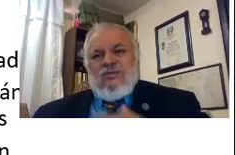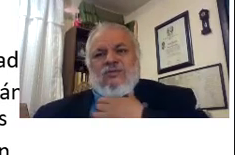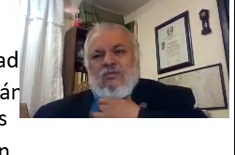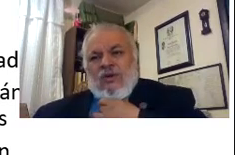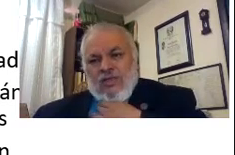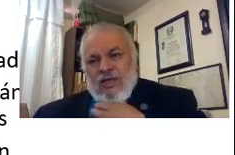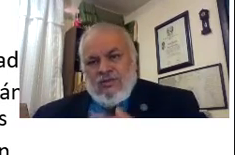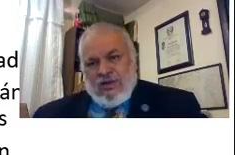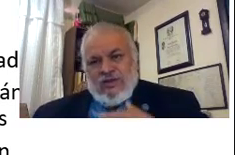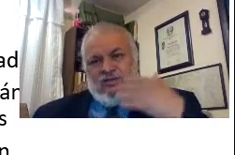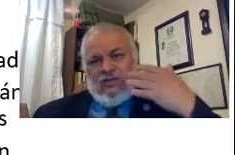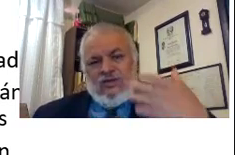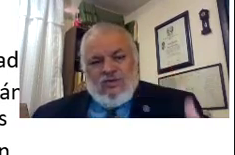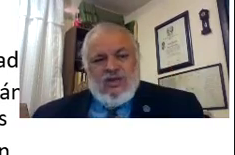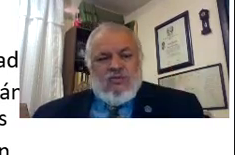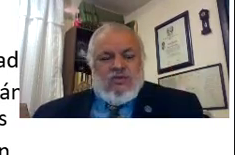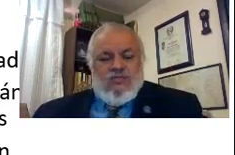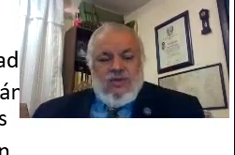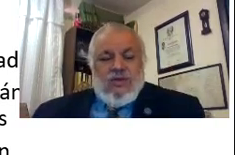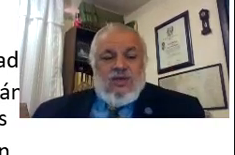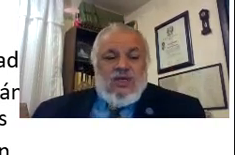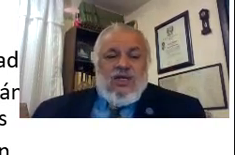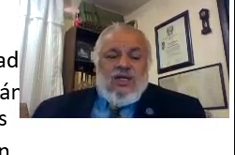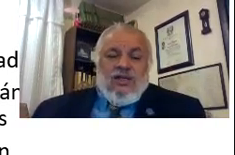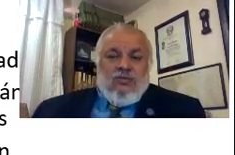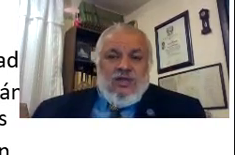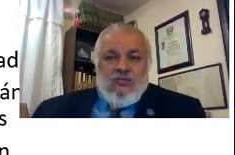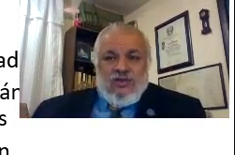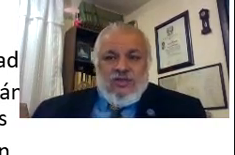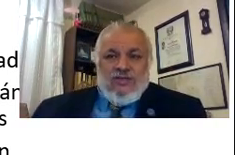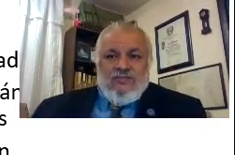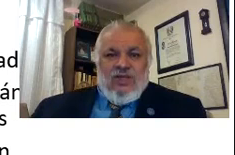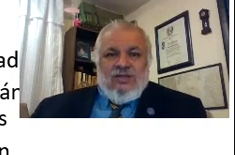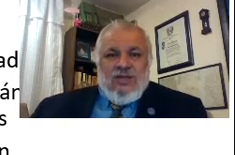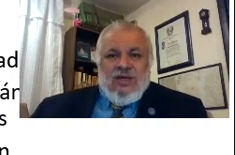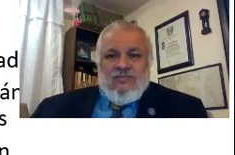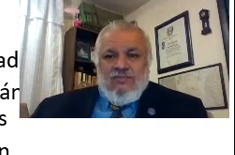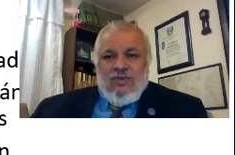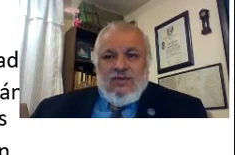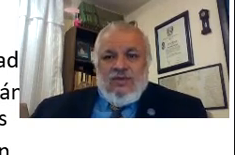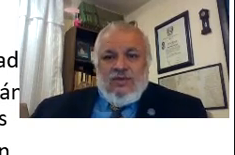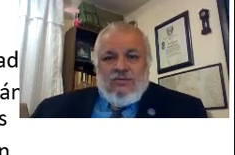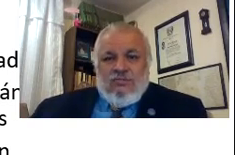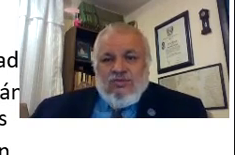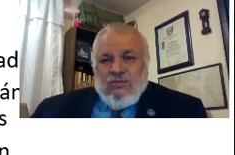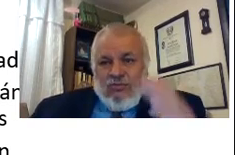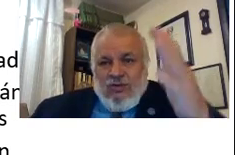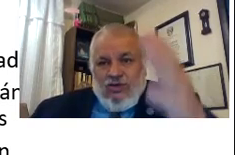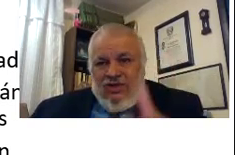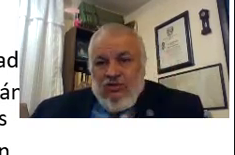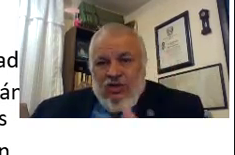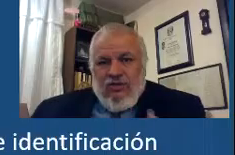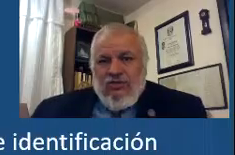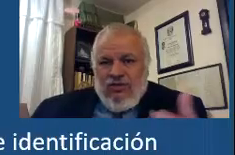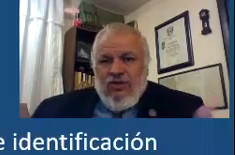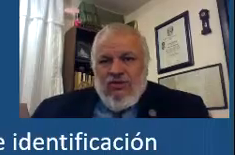relacionadas con, o probablemente relacionadas con el brote. Y la toma de muestras, que es la... Vamos a tomar